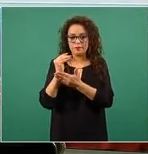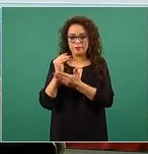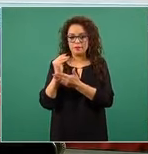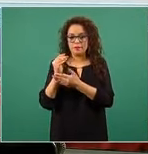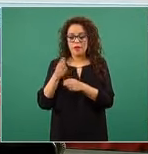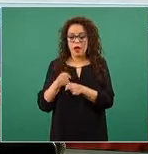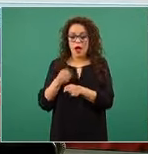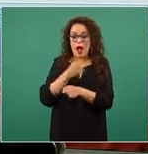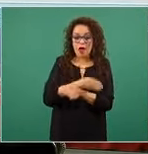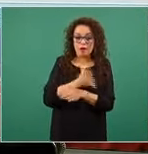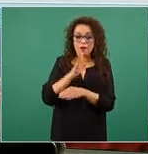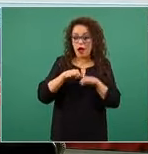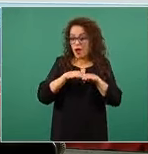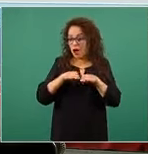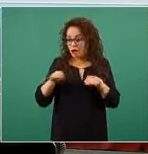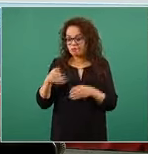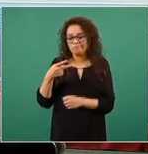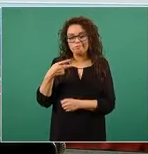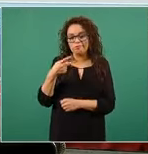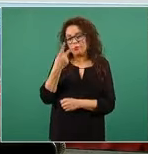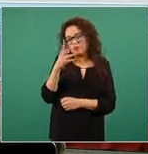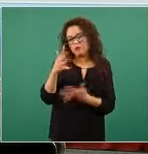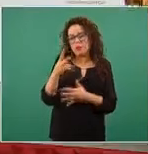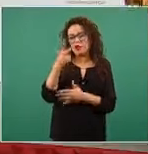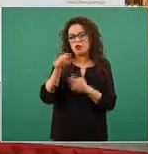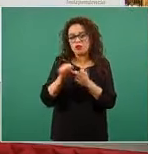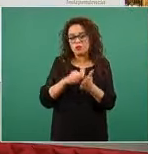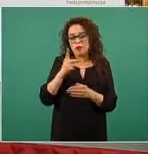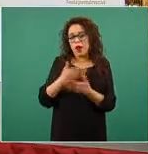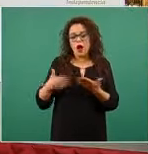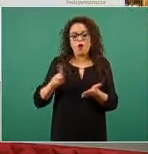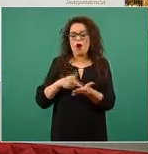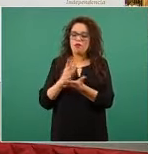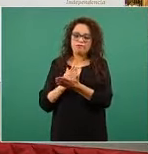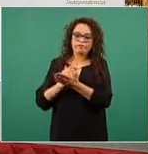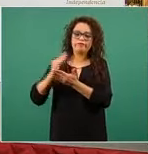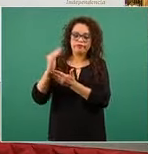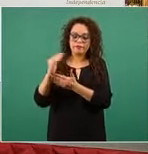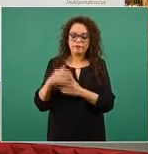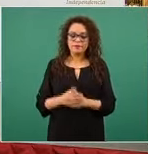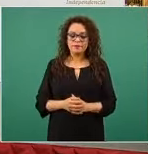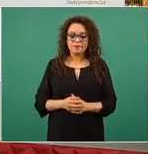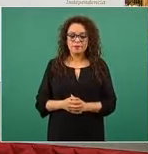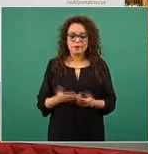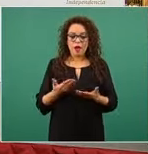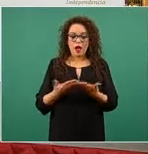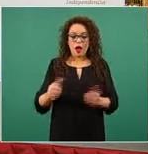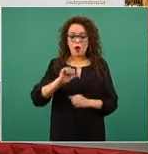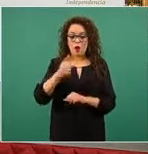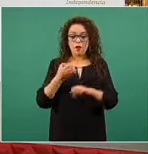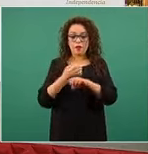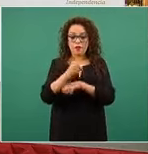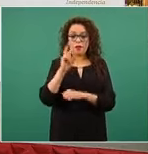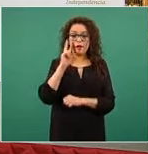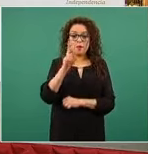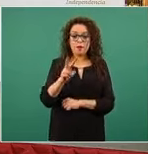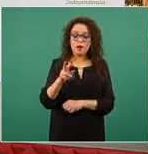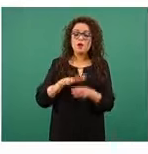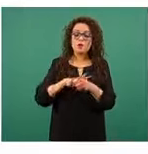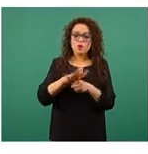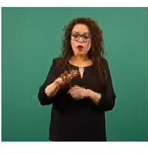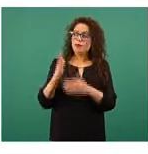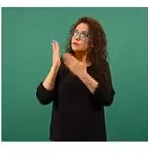habían logrado desde hace 2 meses aproximadamente. Veamos en la siguiente entidad. Tenemos la Ciudad de